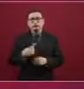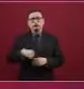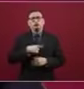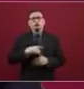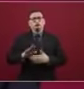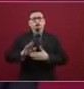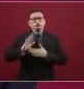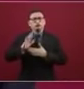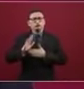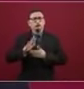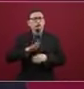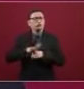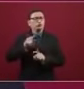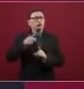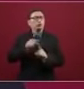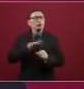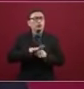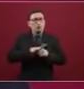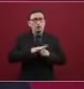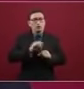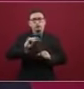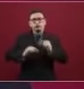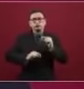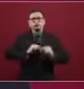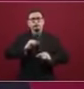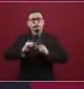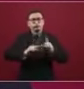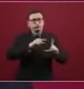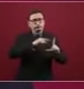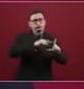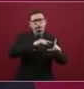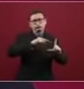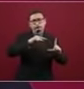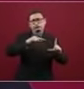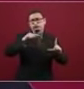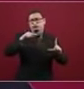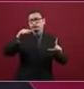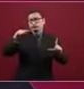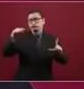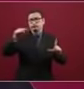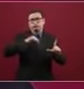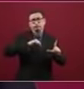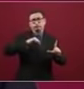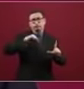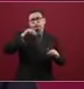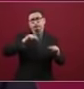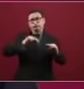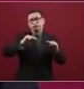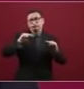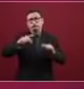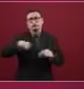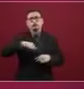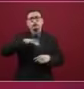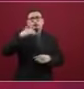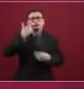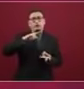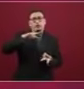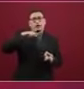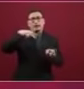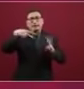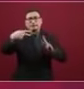compromiso es revertir la tendencia de los niveles de criminalidad en el